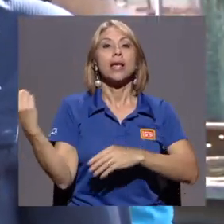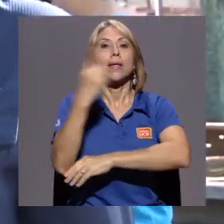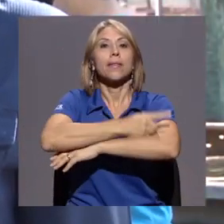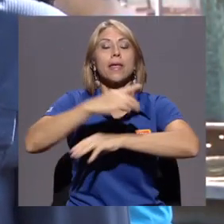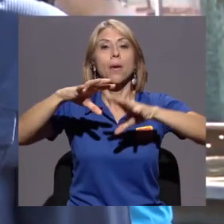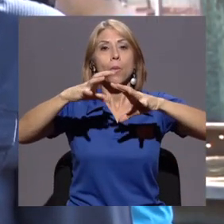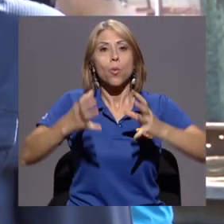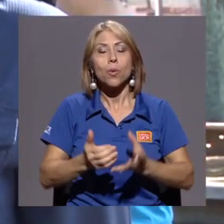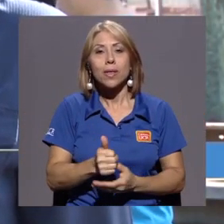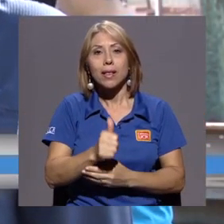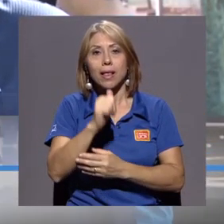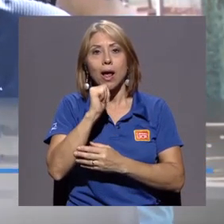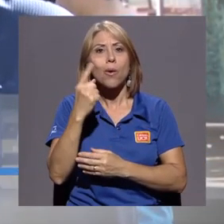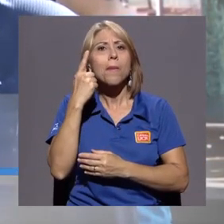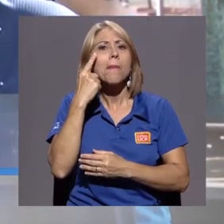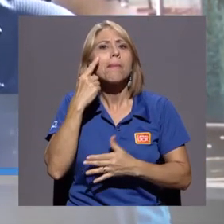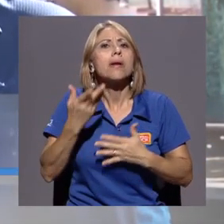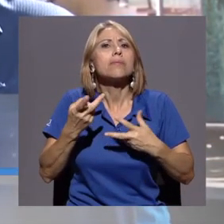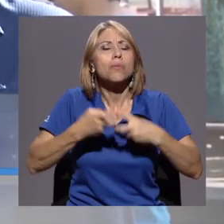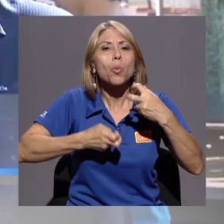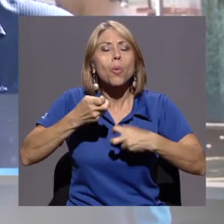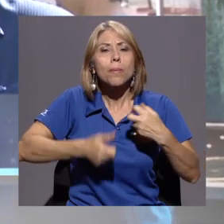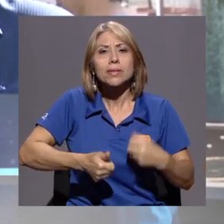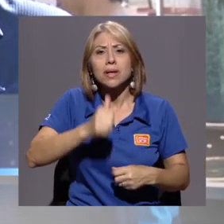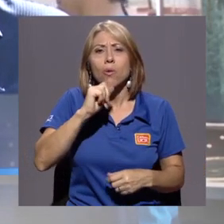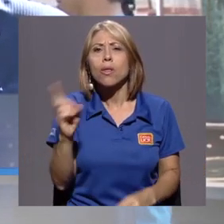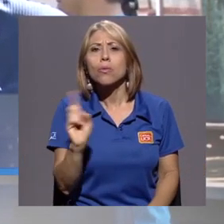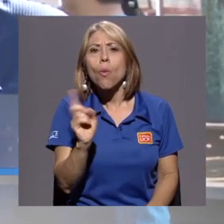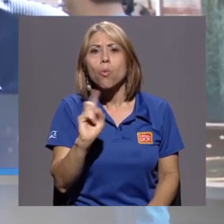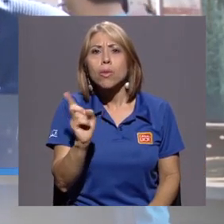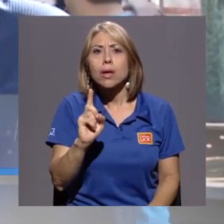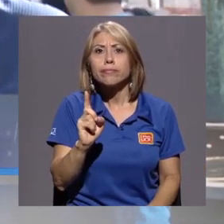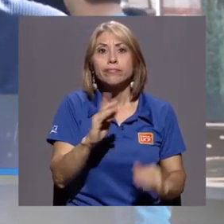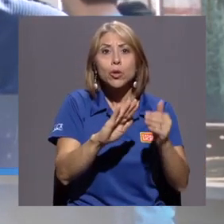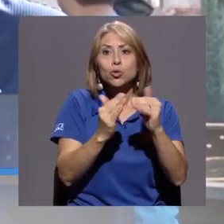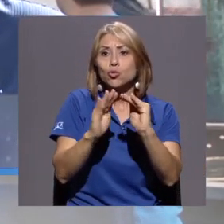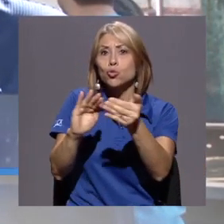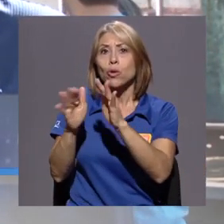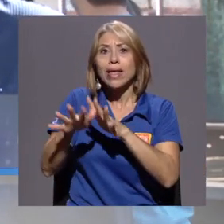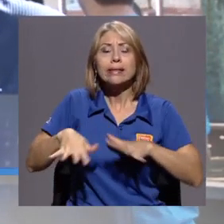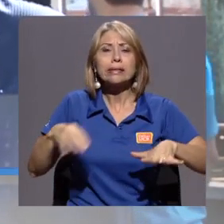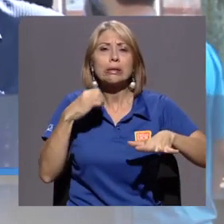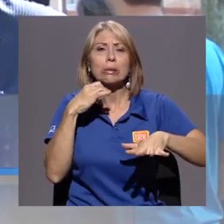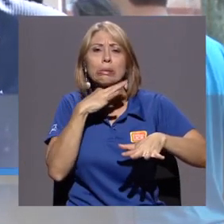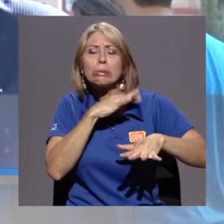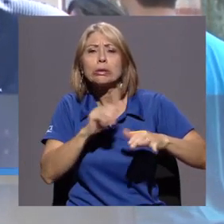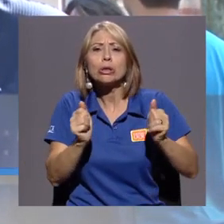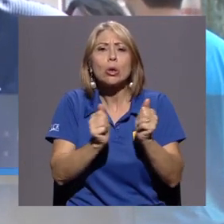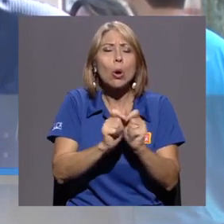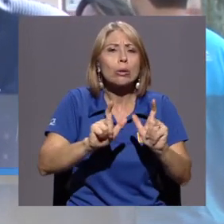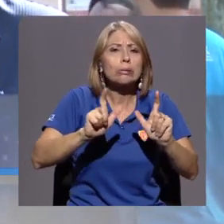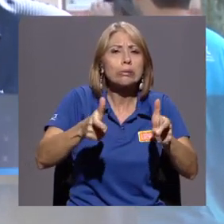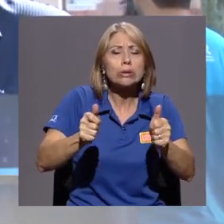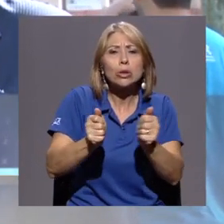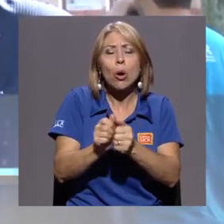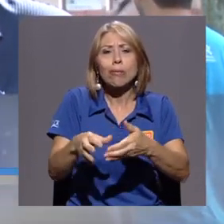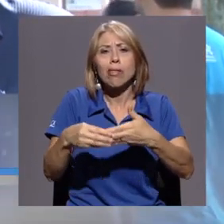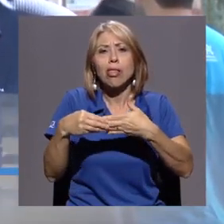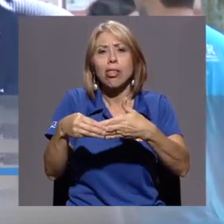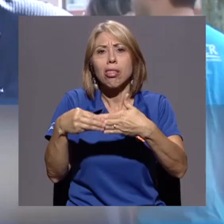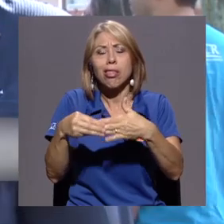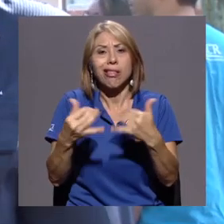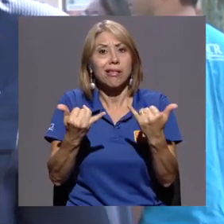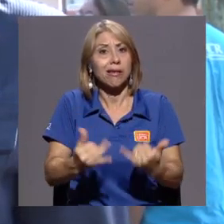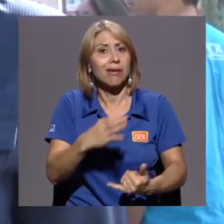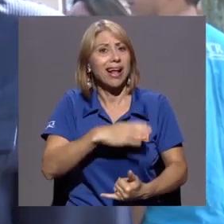que ver dónde están los problemas del agua, y el agua hoy por hoy en nuestras ciudades está contaminada por los residuos, por el plástico, y está presentando